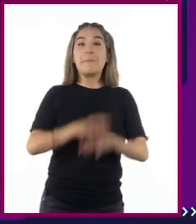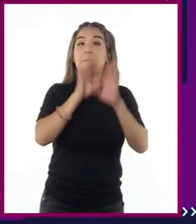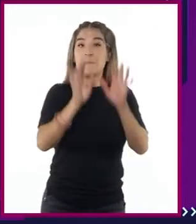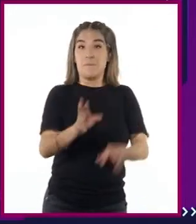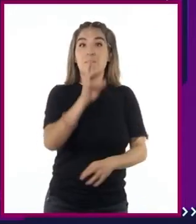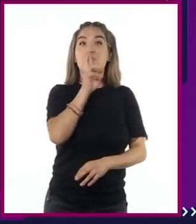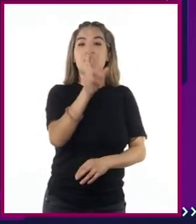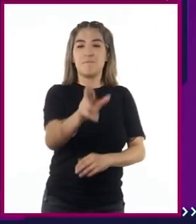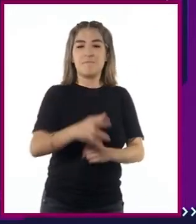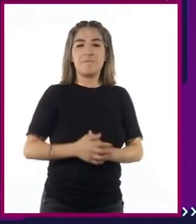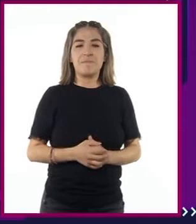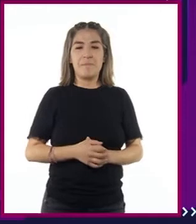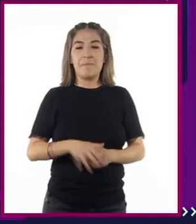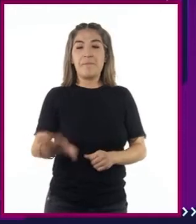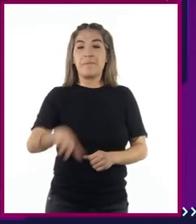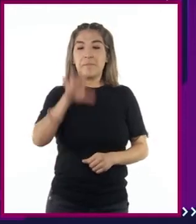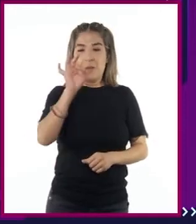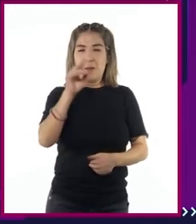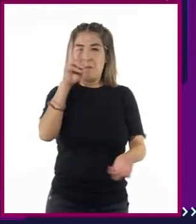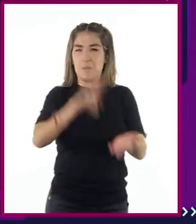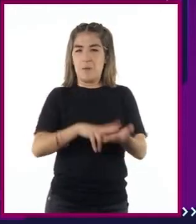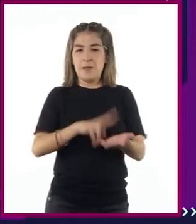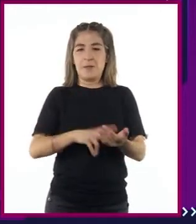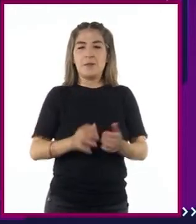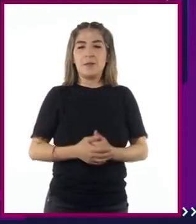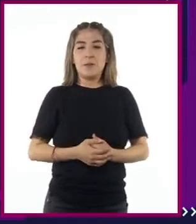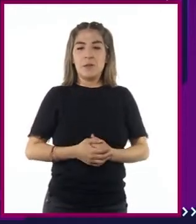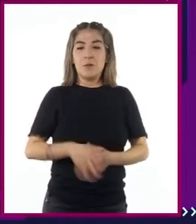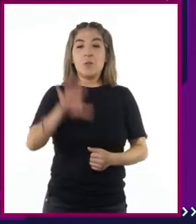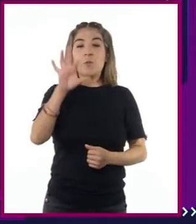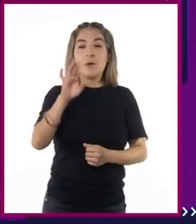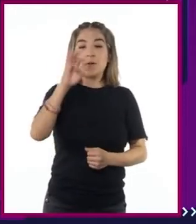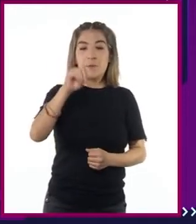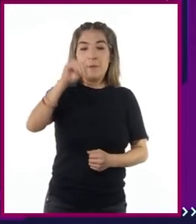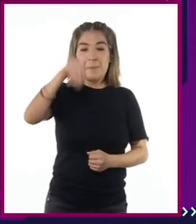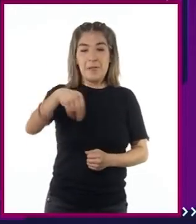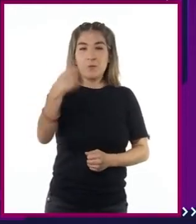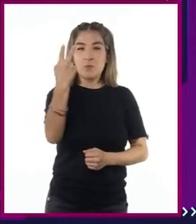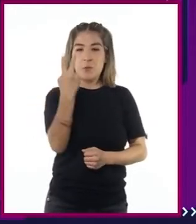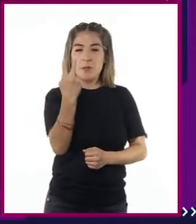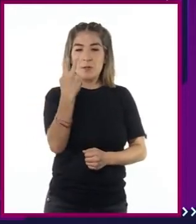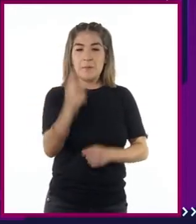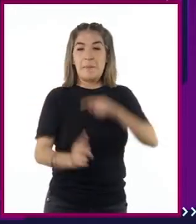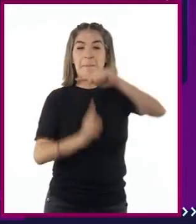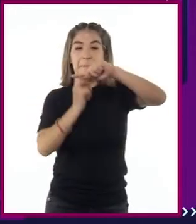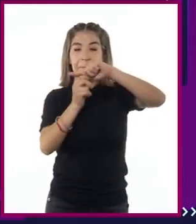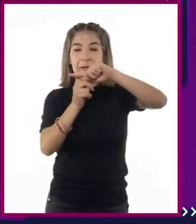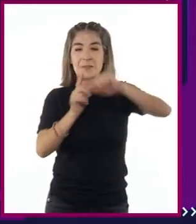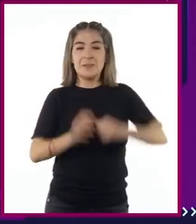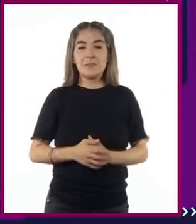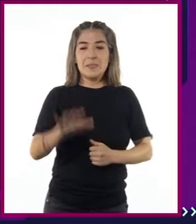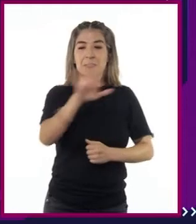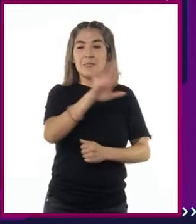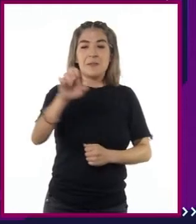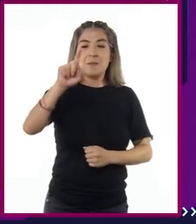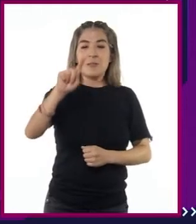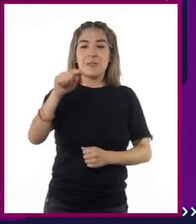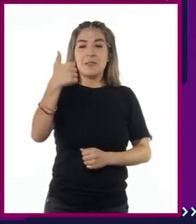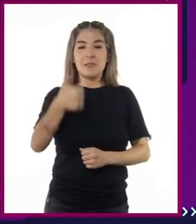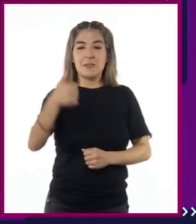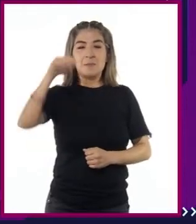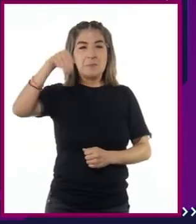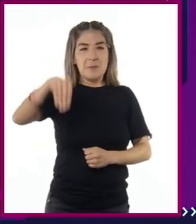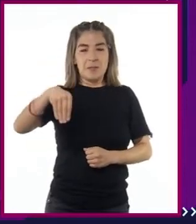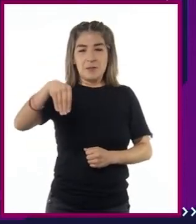Realizando operaciones se obtiene que 49 metros cuadrados más